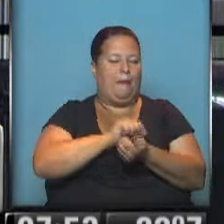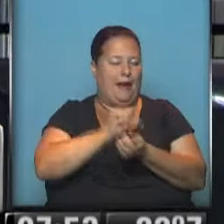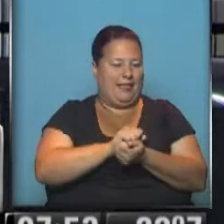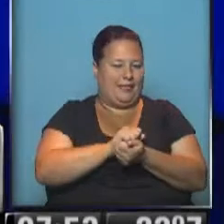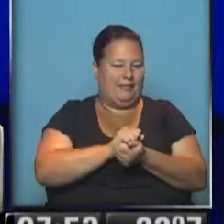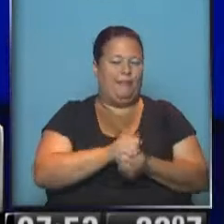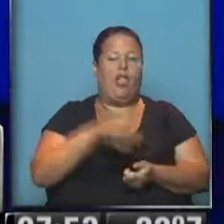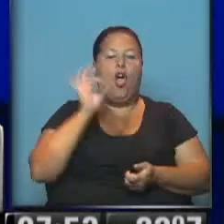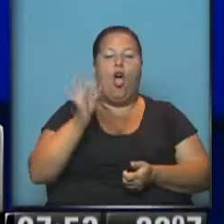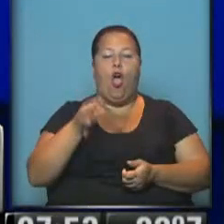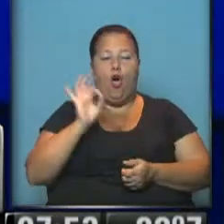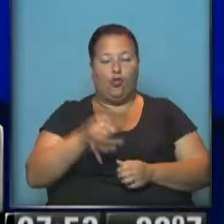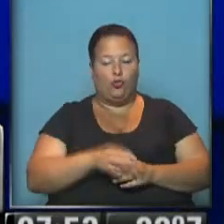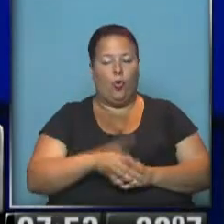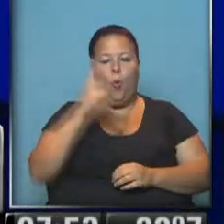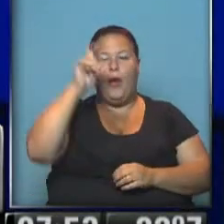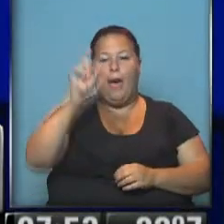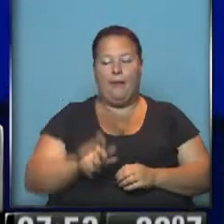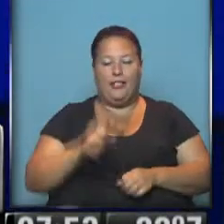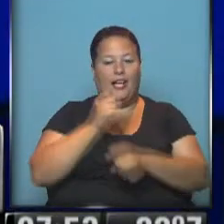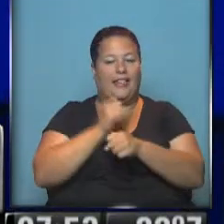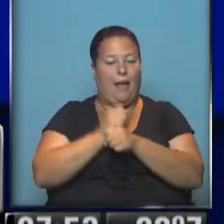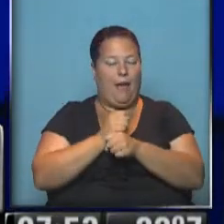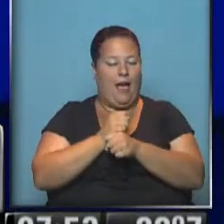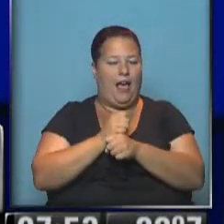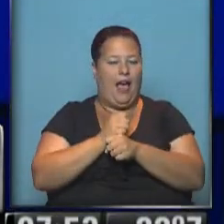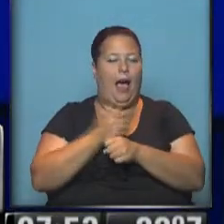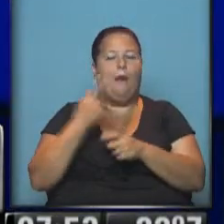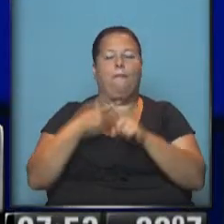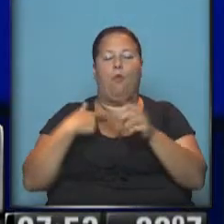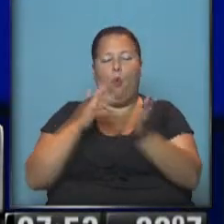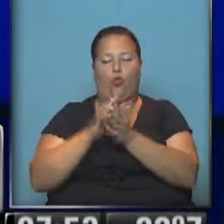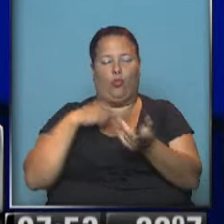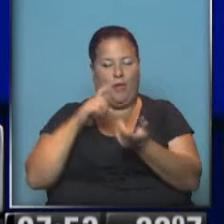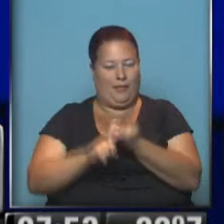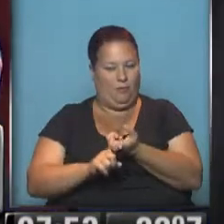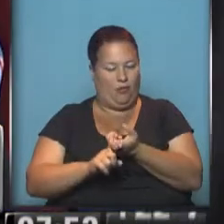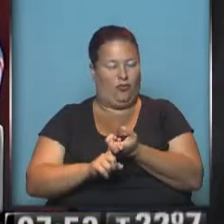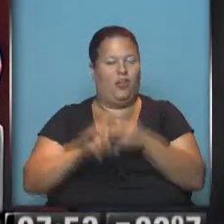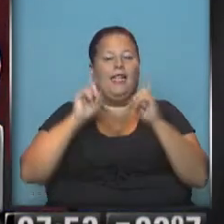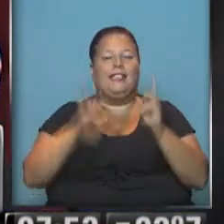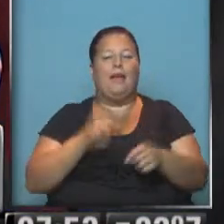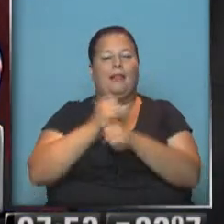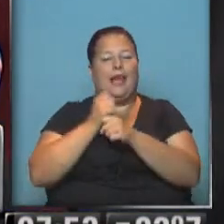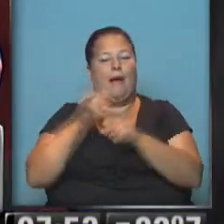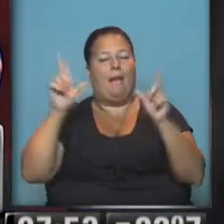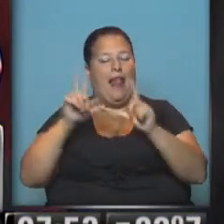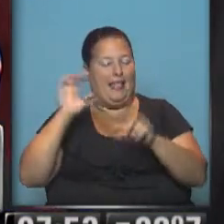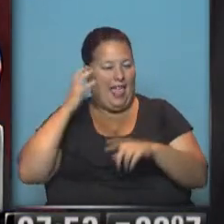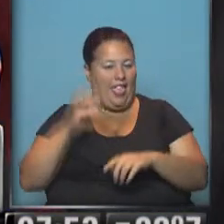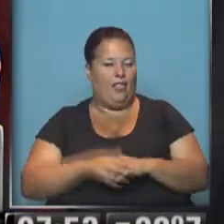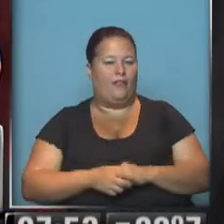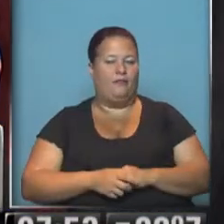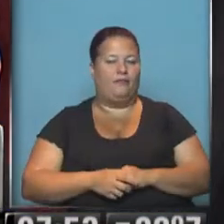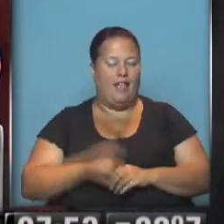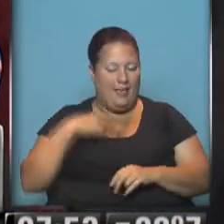de octubre, una persona que trabajaba para mi esposo y que también trabajaba para los medios,